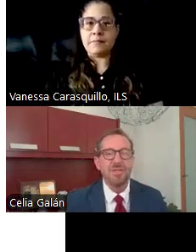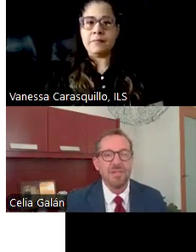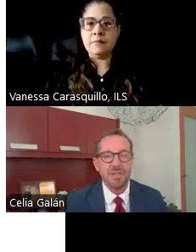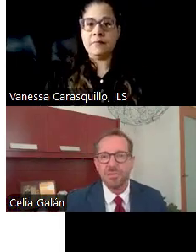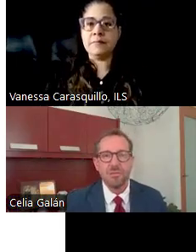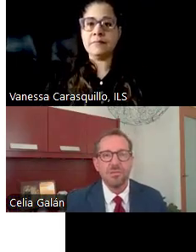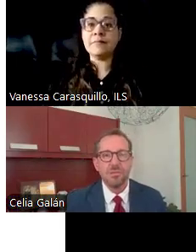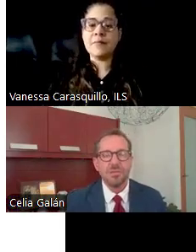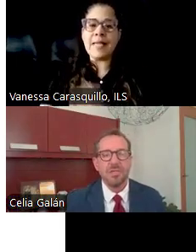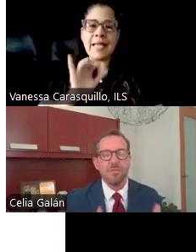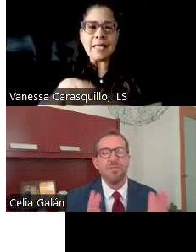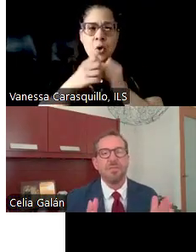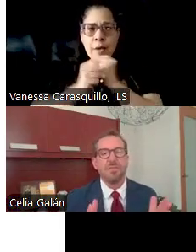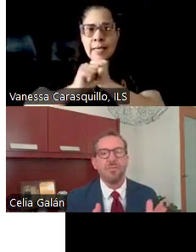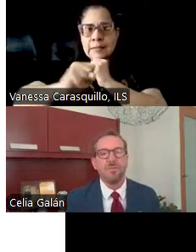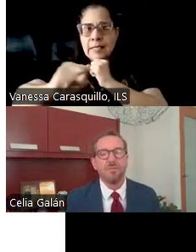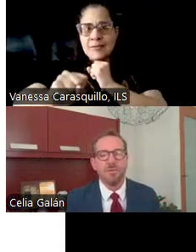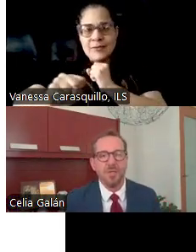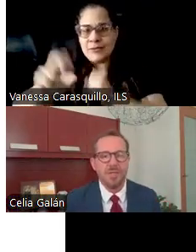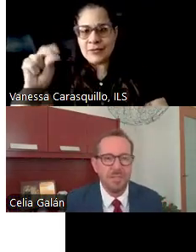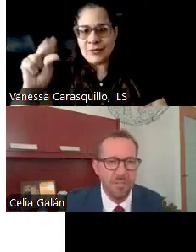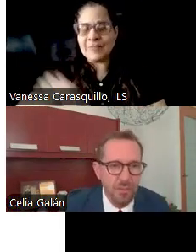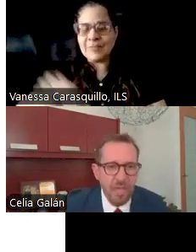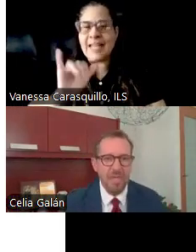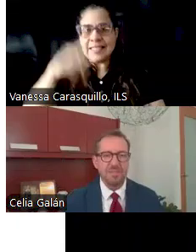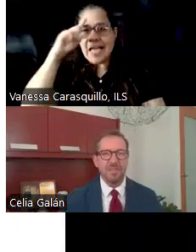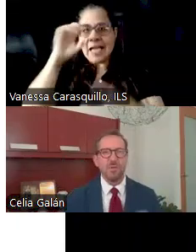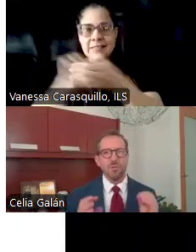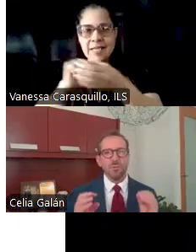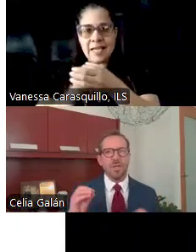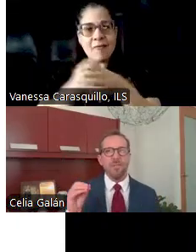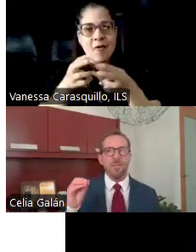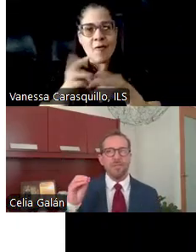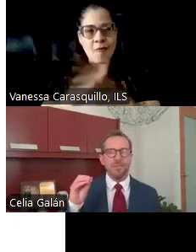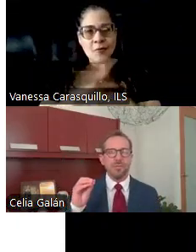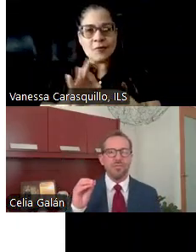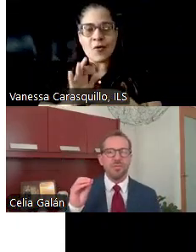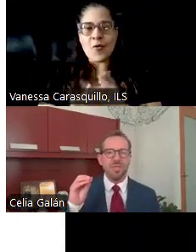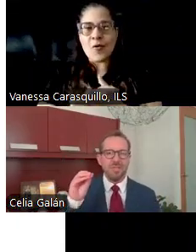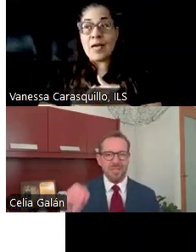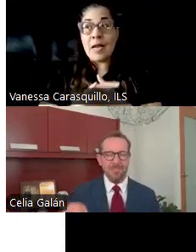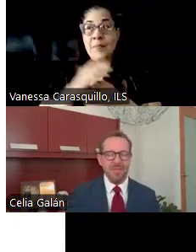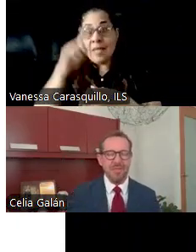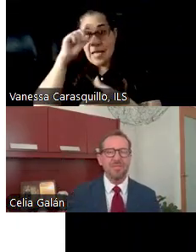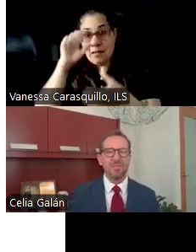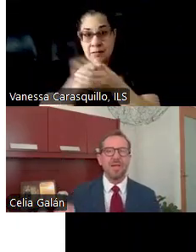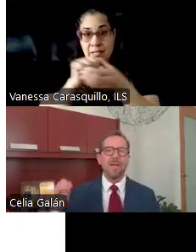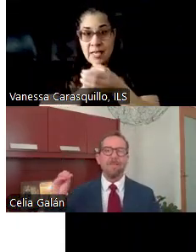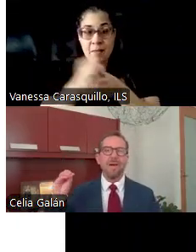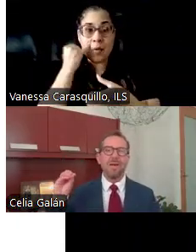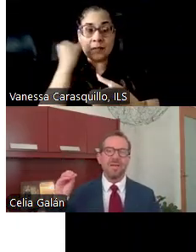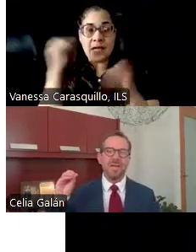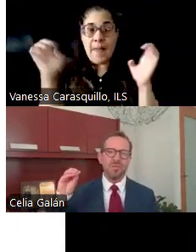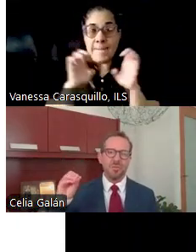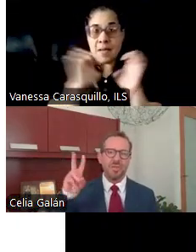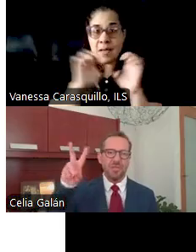¿Esto es una exageración? No, esa es la forma en que el cerebro funciona. El cerebro, ante una situación de emergencia,